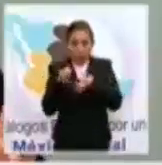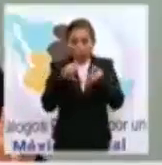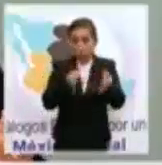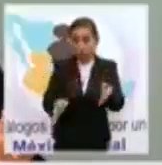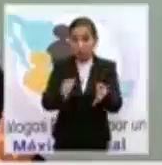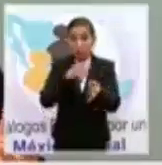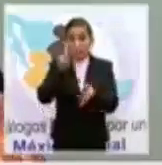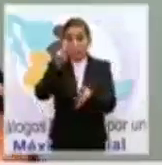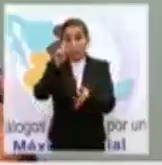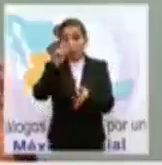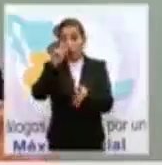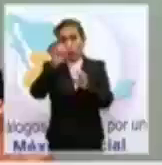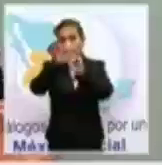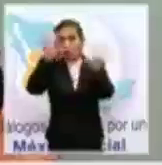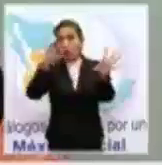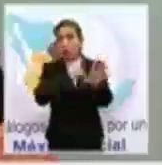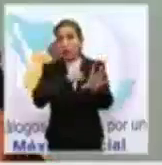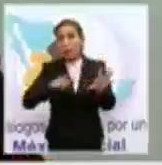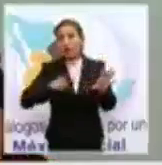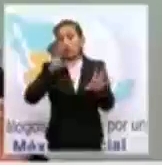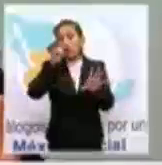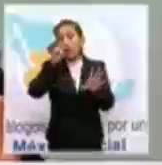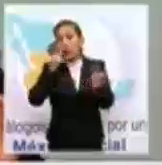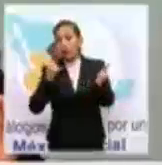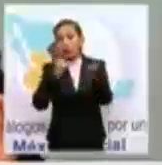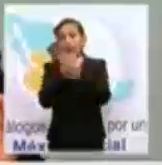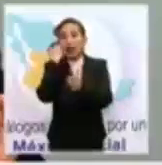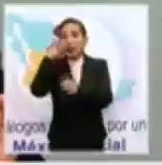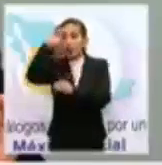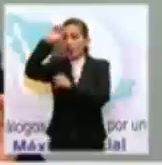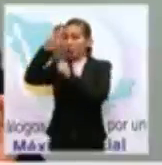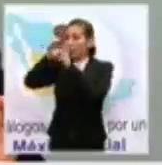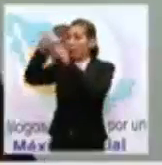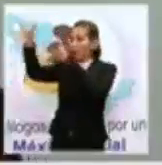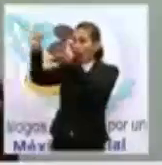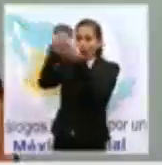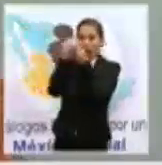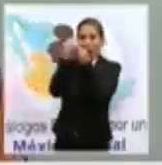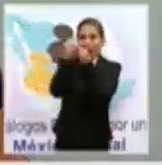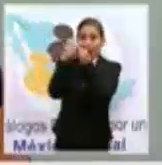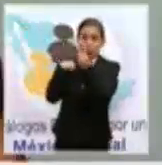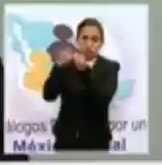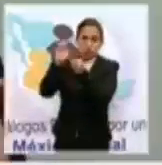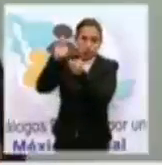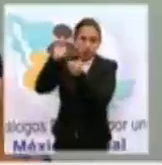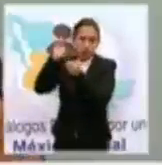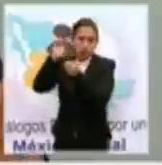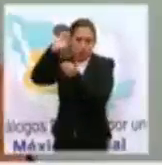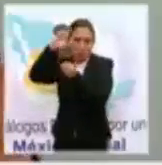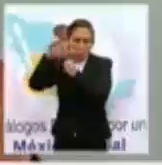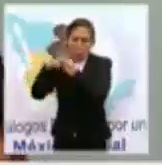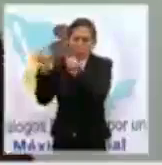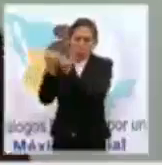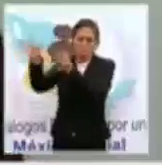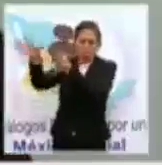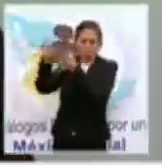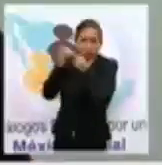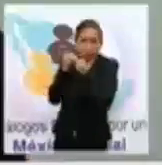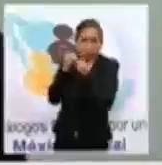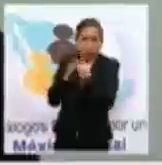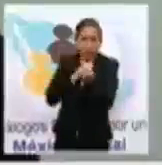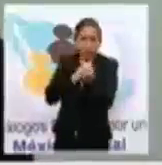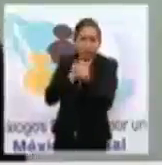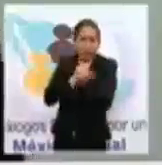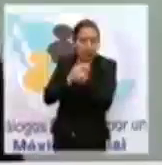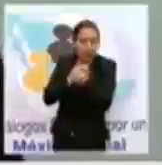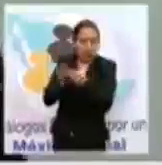clara. Queremos ser democráticos y queremos ser europeos, porque somos europeos y porque en el fondo sentimos que tenemos